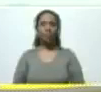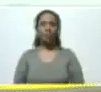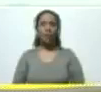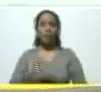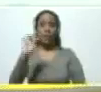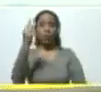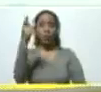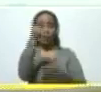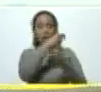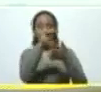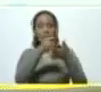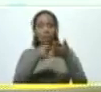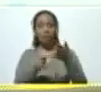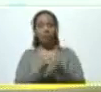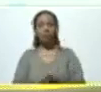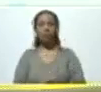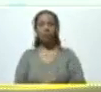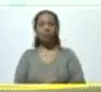Segunda línea.